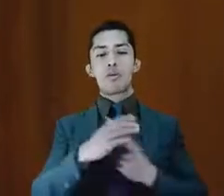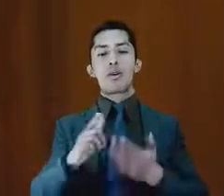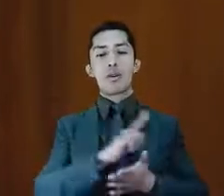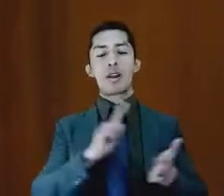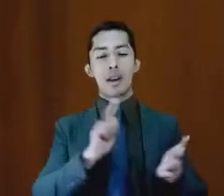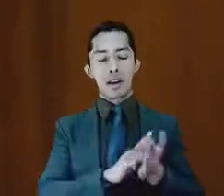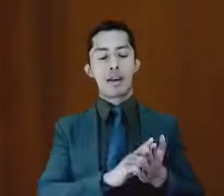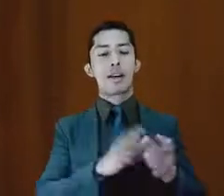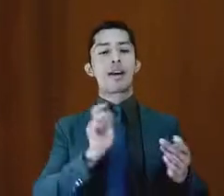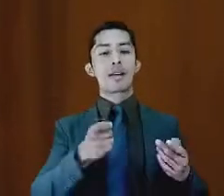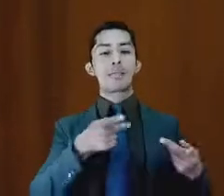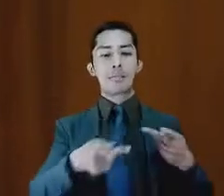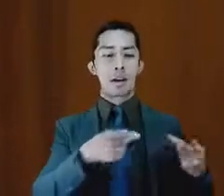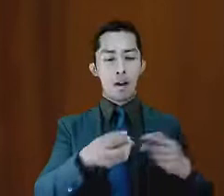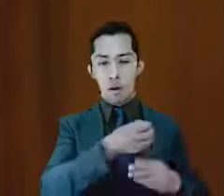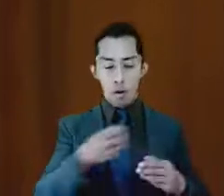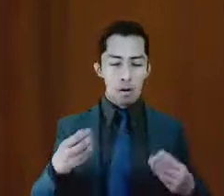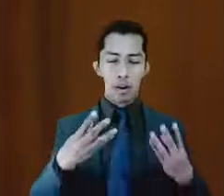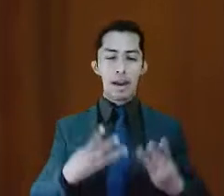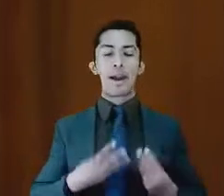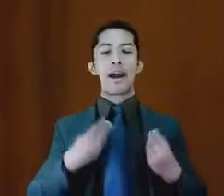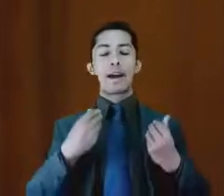planeación,